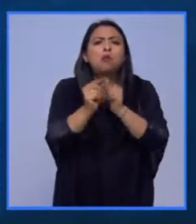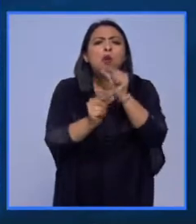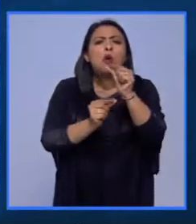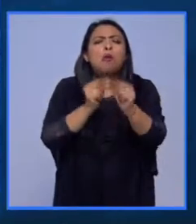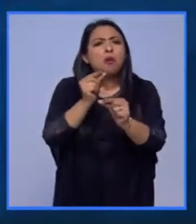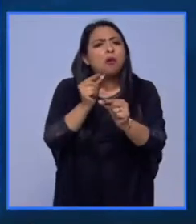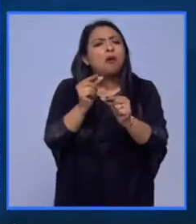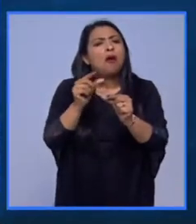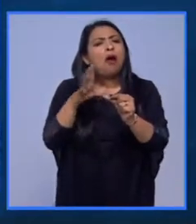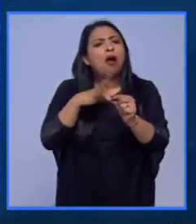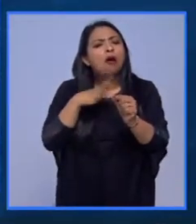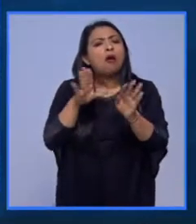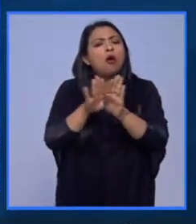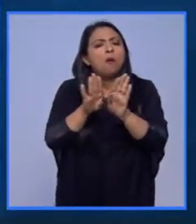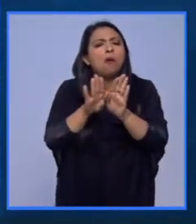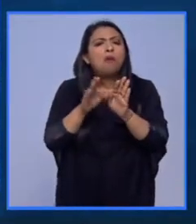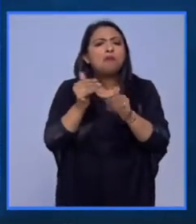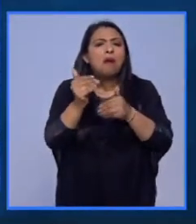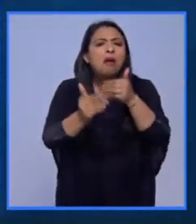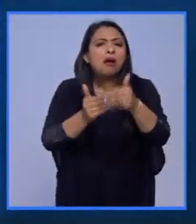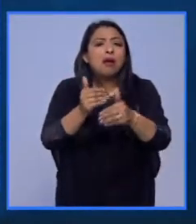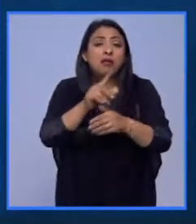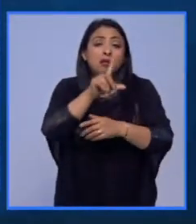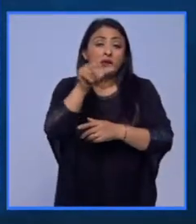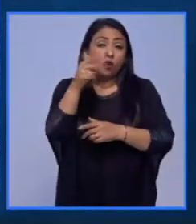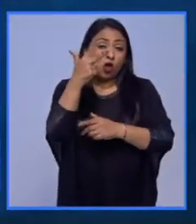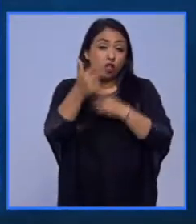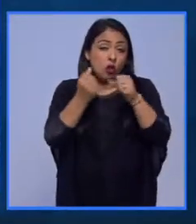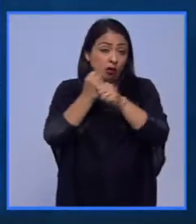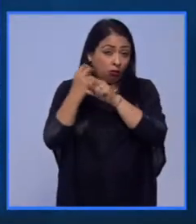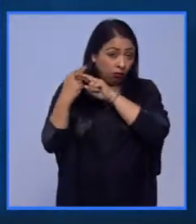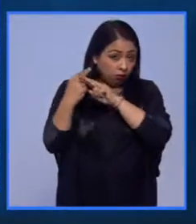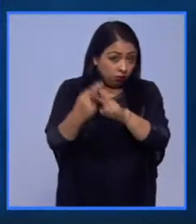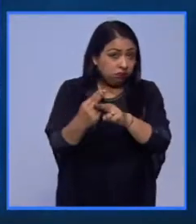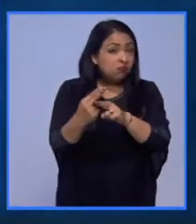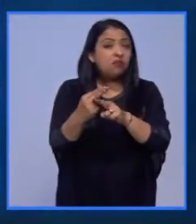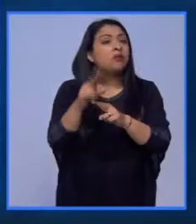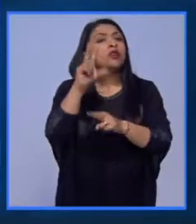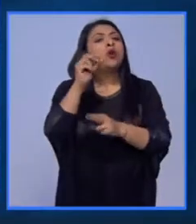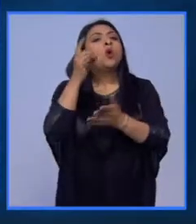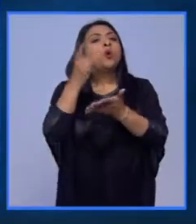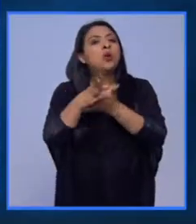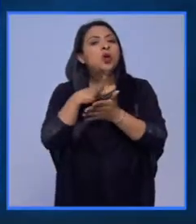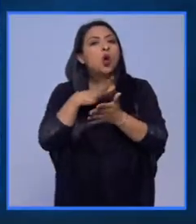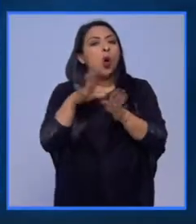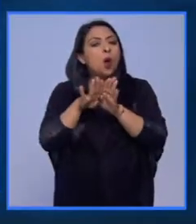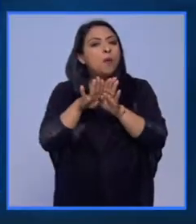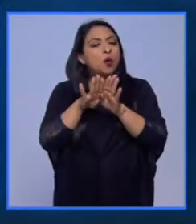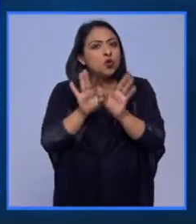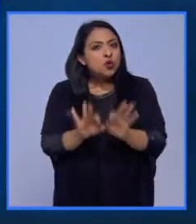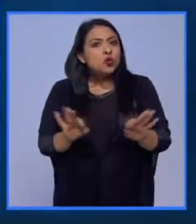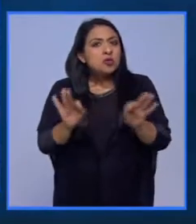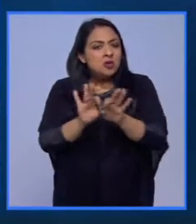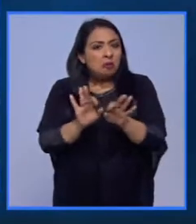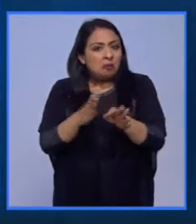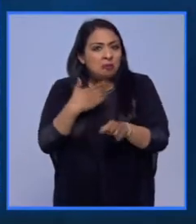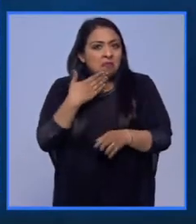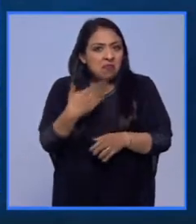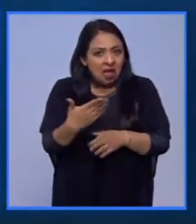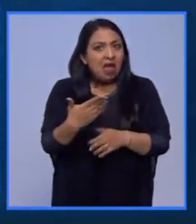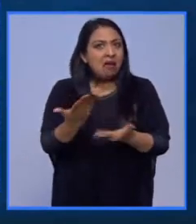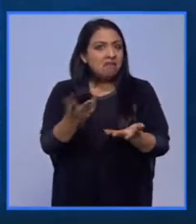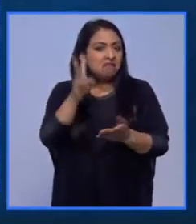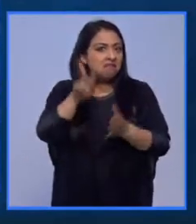creo que después de 8 años, pues no solamente se ha consolidado, sino que nos va muy bien,